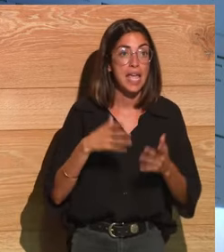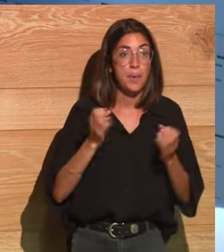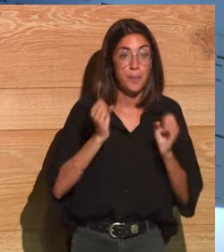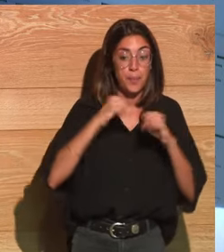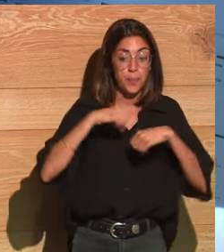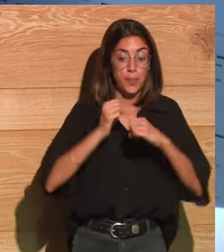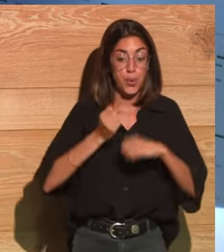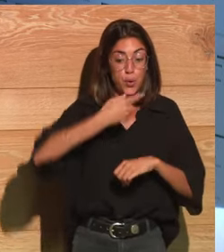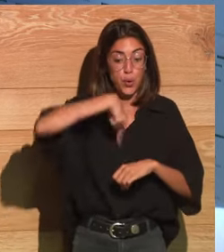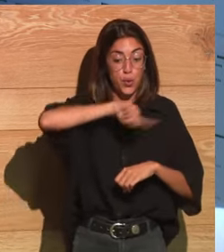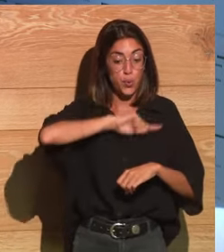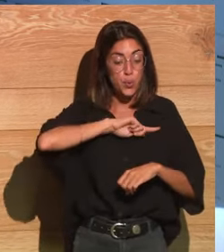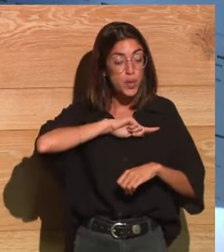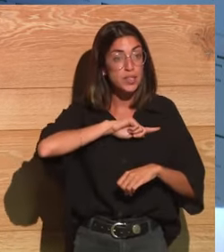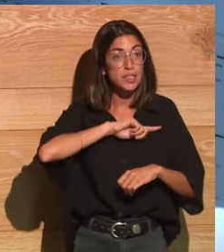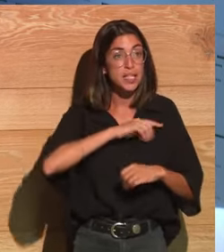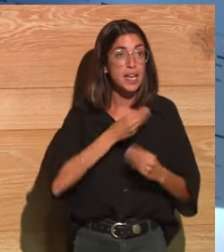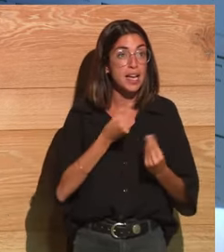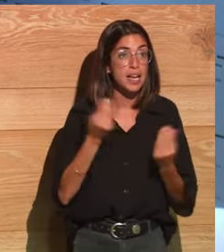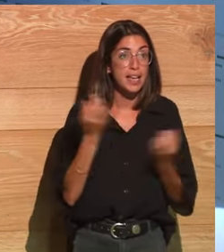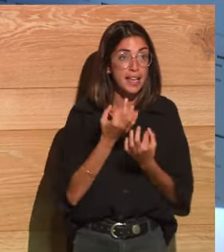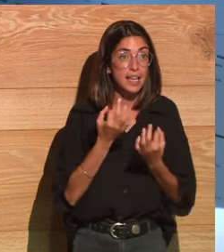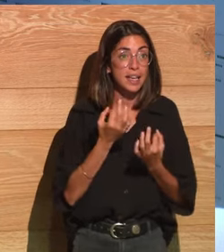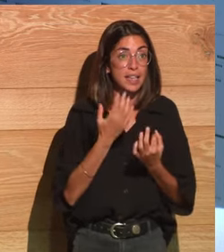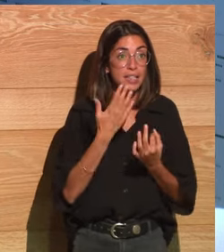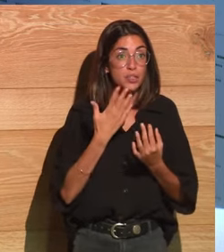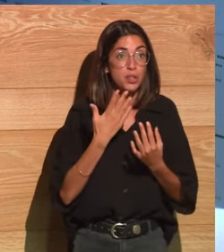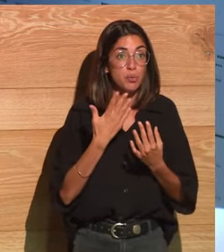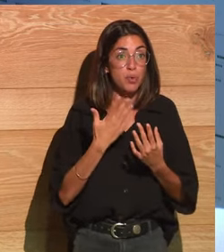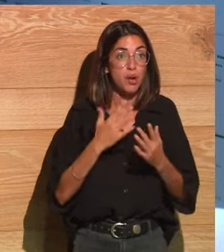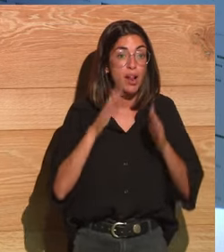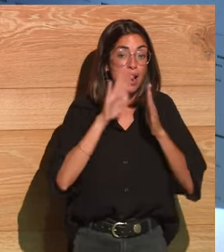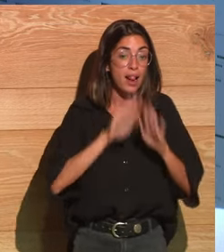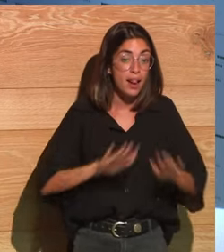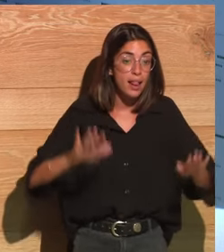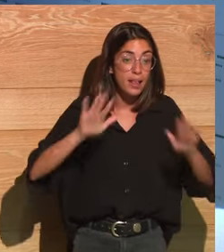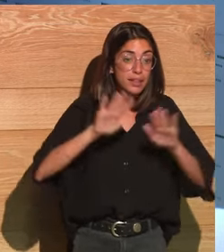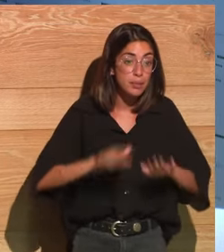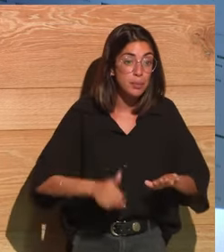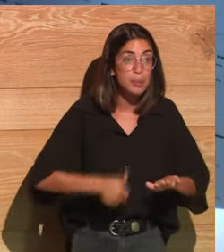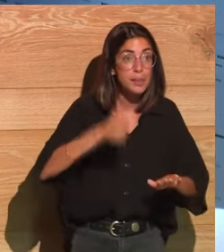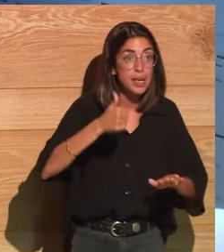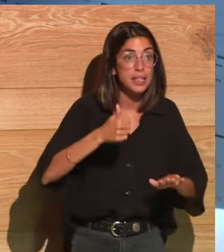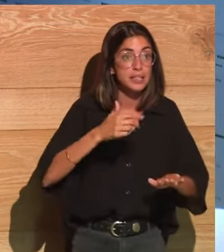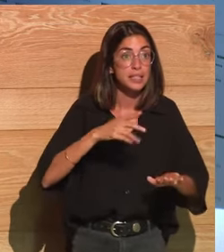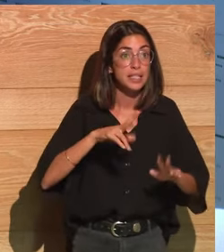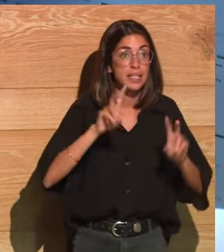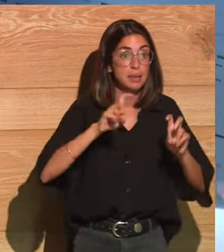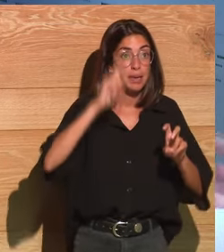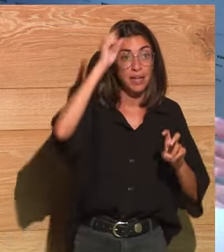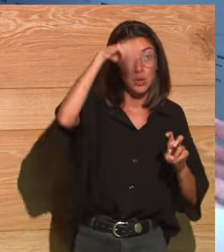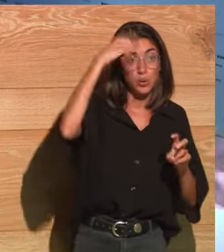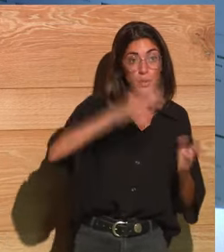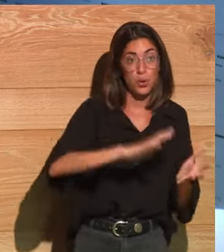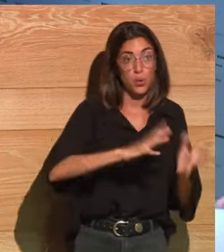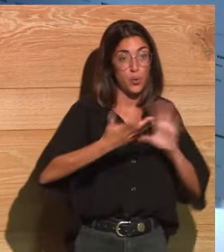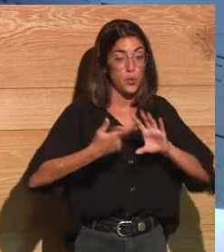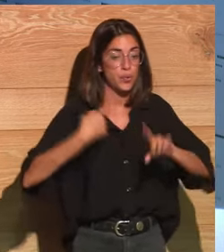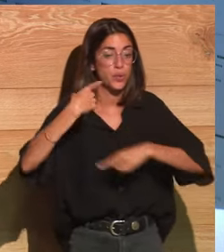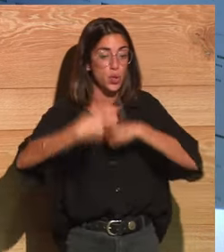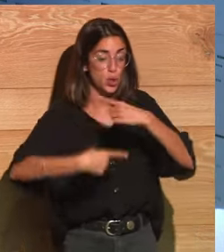nuestra biología va más lenta de las exigencias de la transformación cultural que hemos hecho de nuestro día a